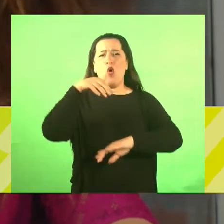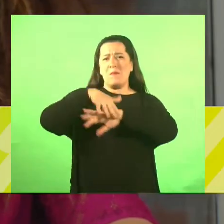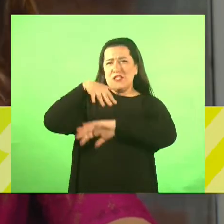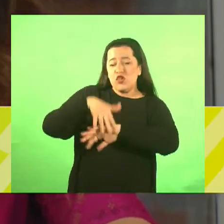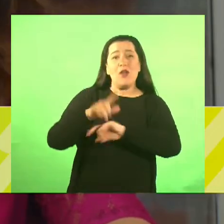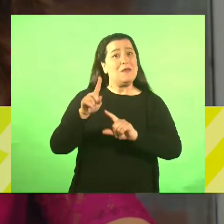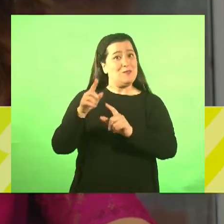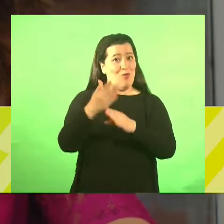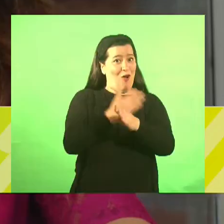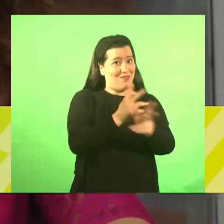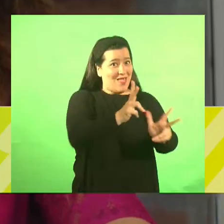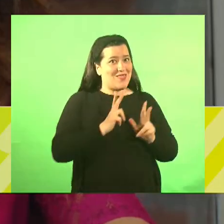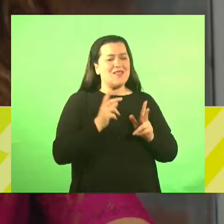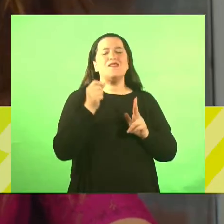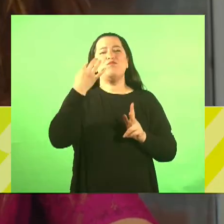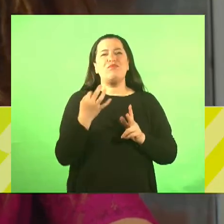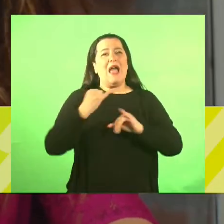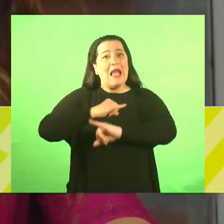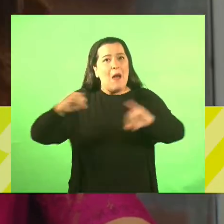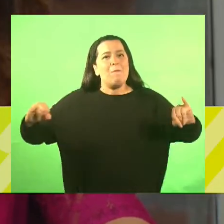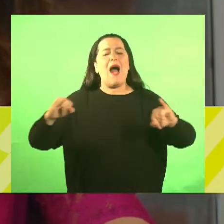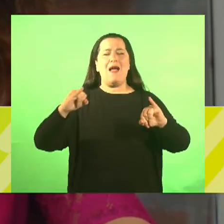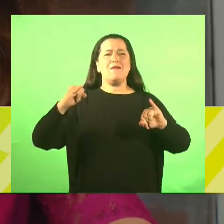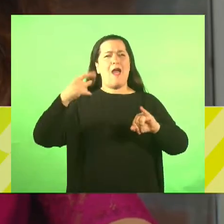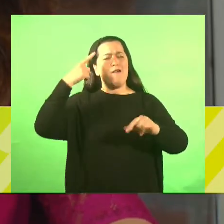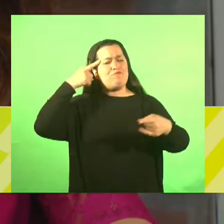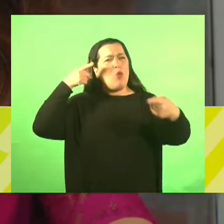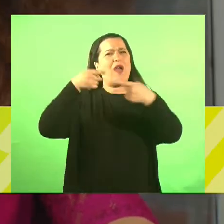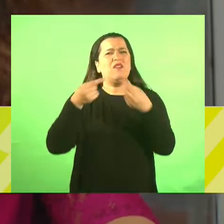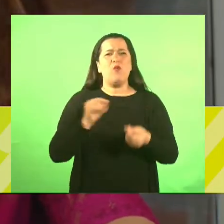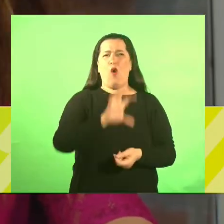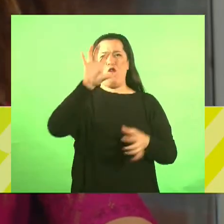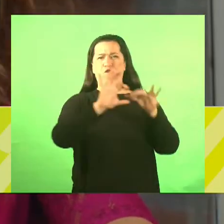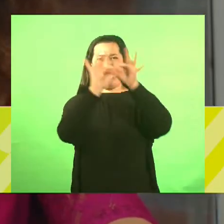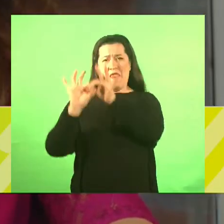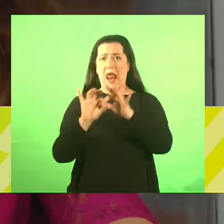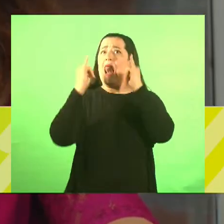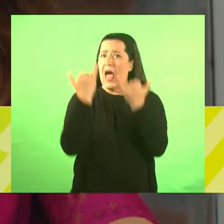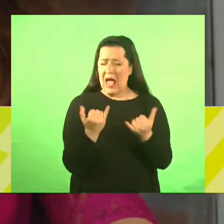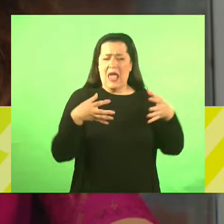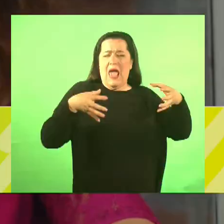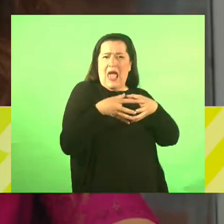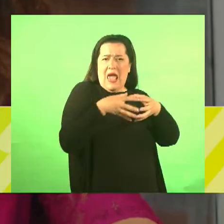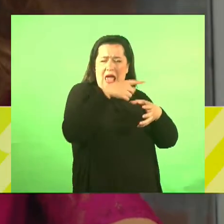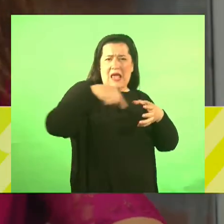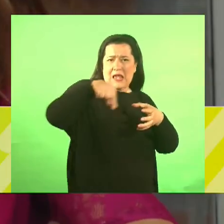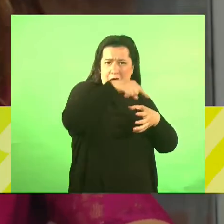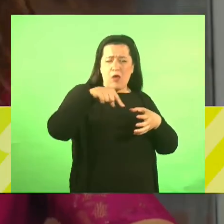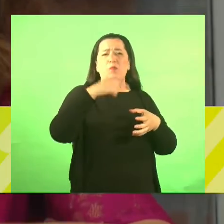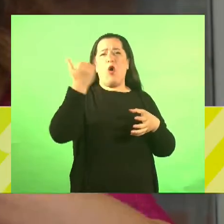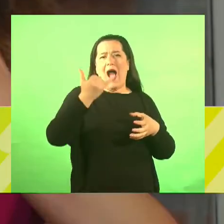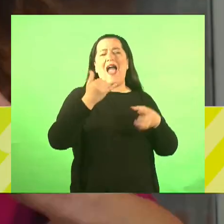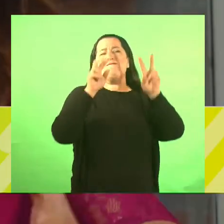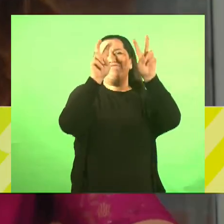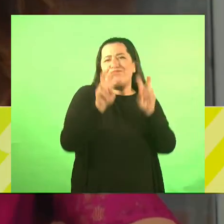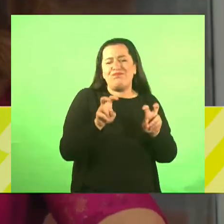como vos decías, como la campaña está pensada de manera federal, si bien hay un equipo donde se producen los contenidos